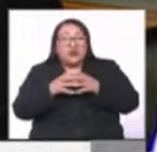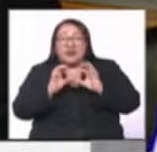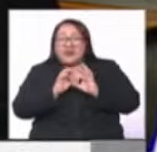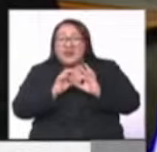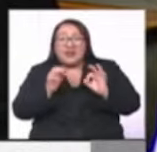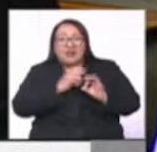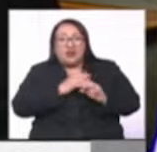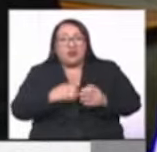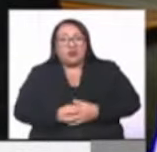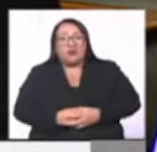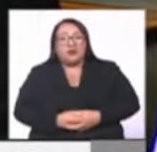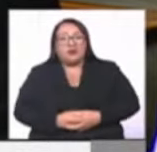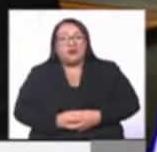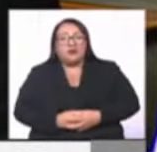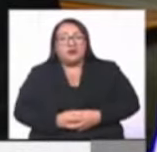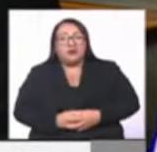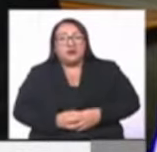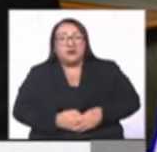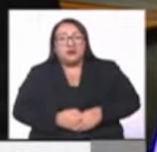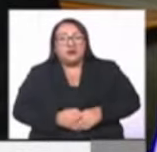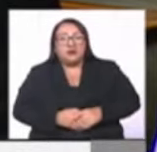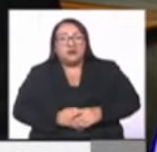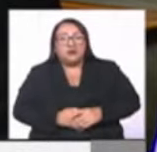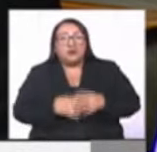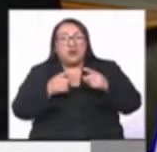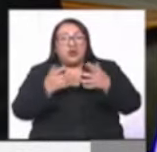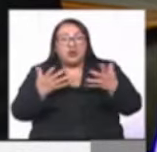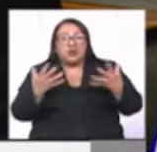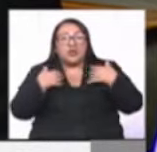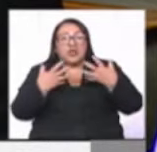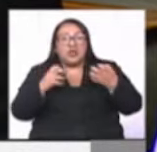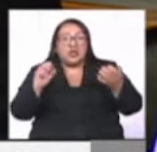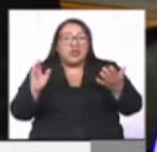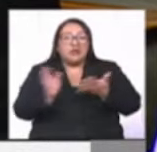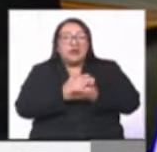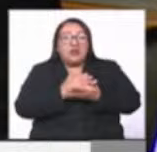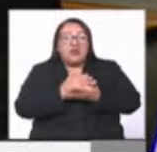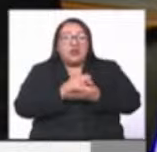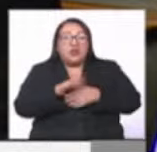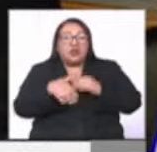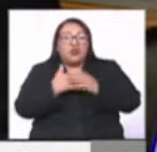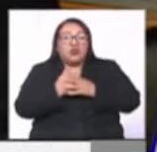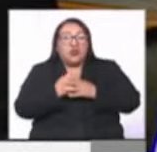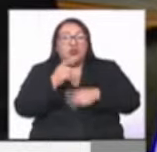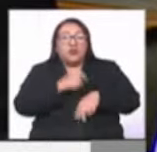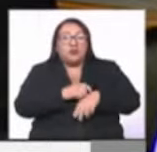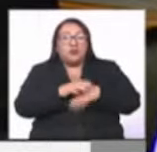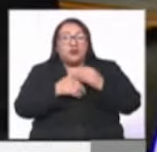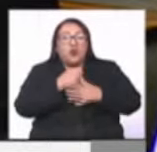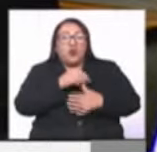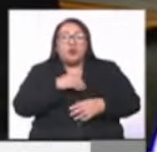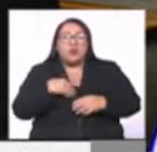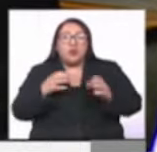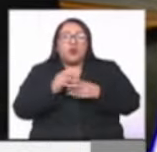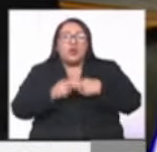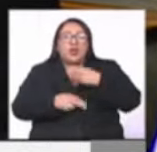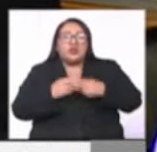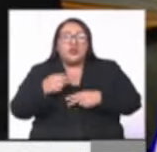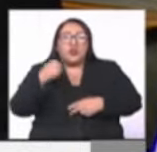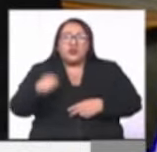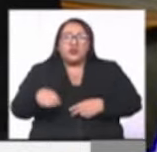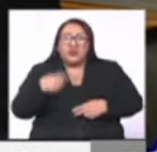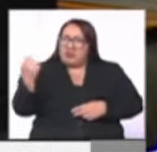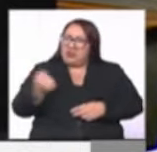historia republicana un suceso con el que se pretende la remoción total o parcial de todos los miembros de la junta Nacional de